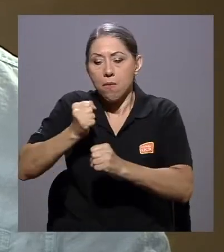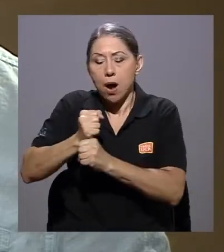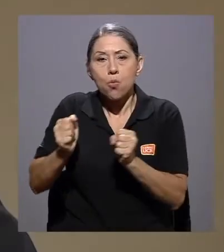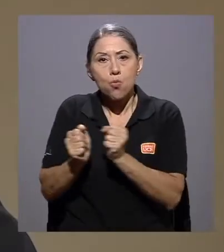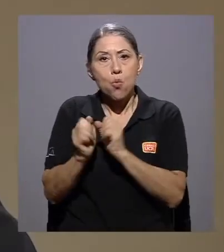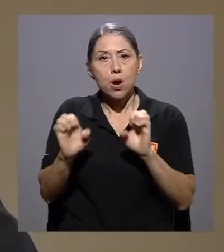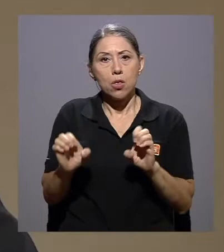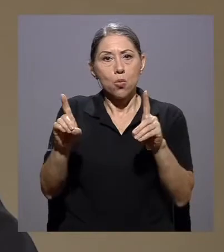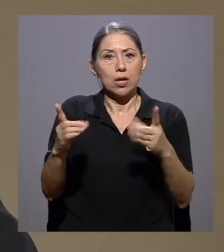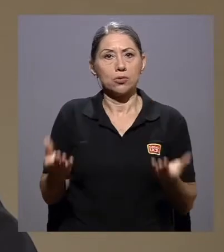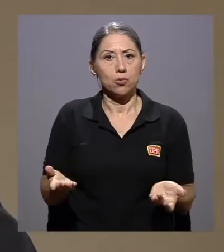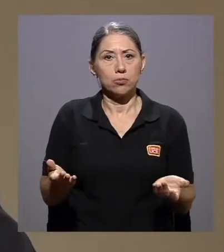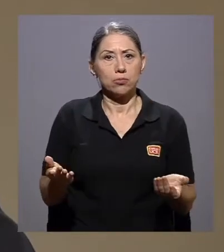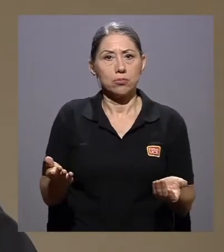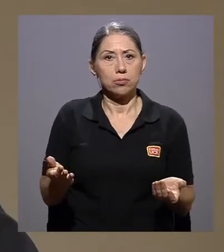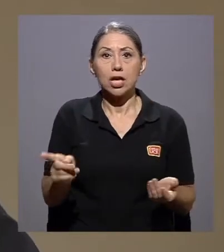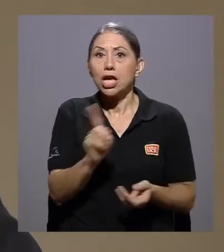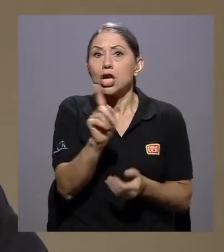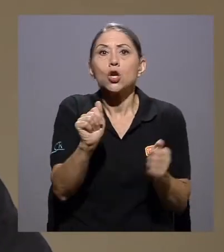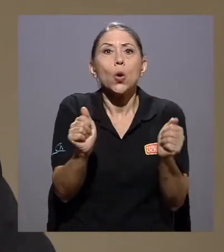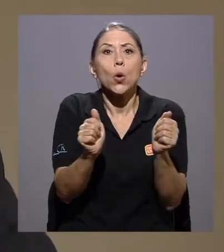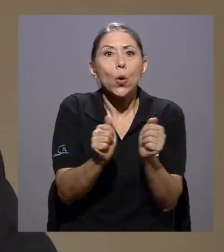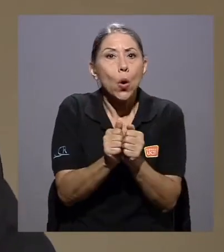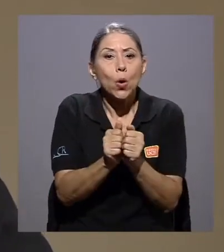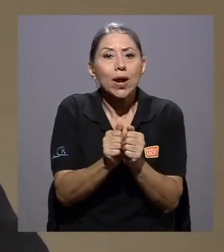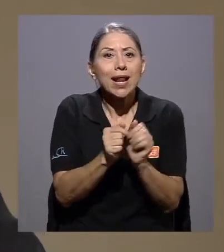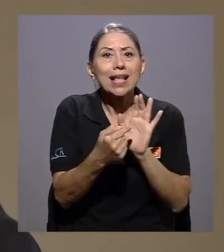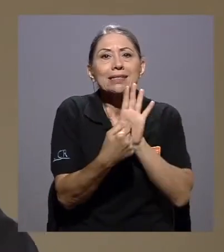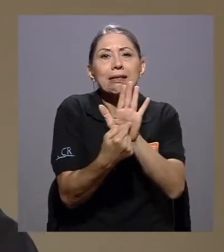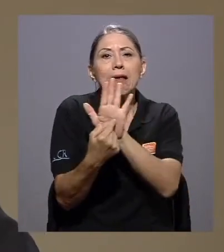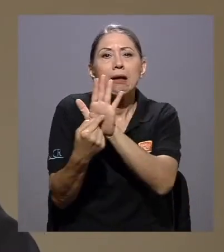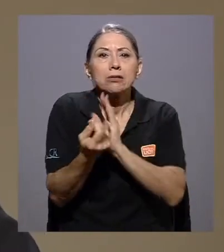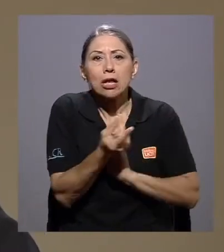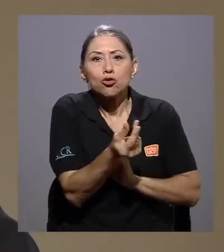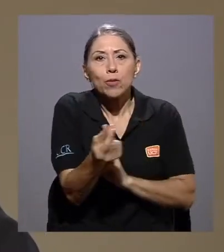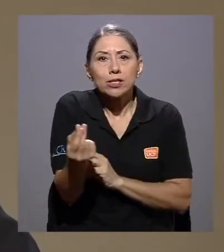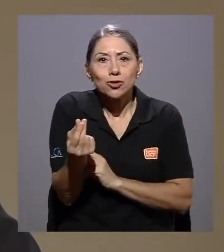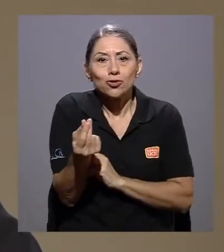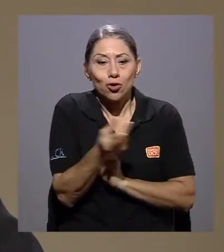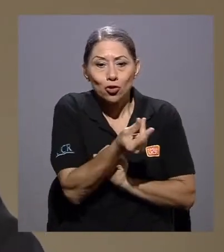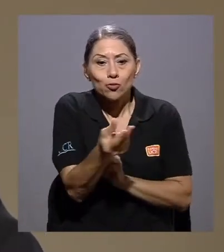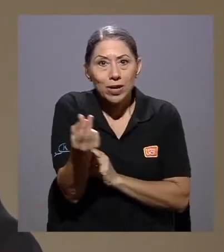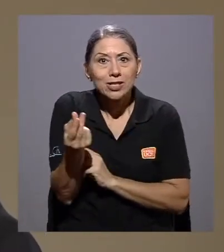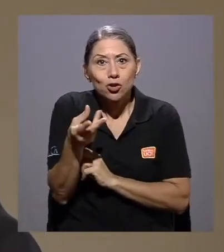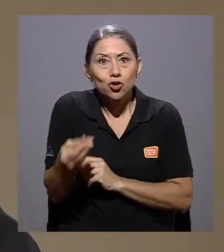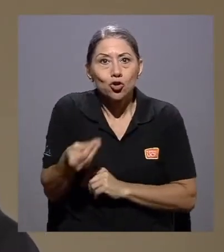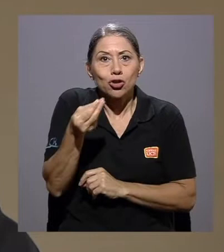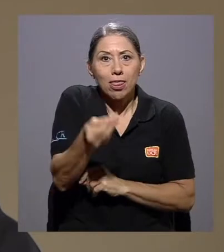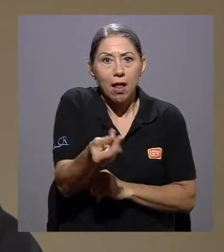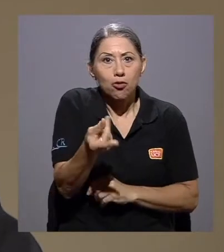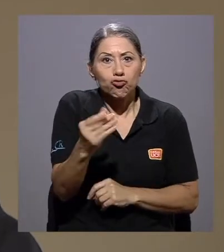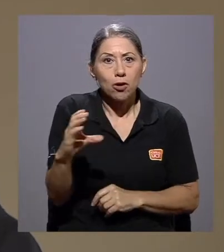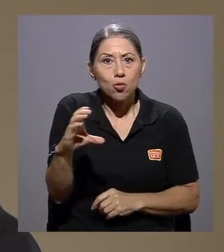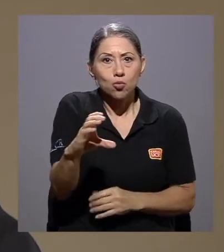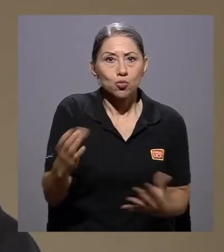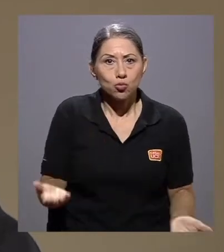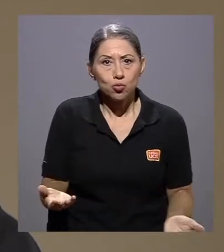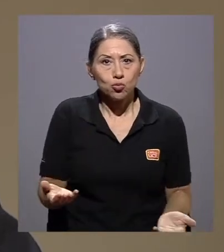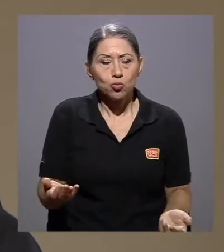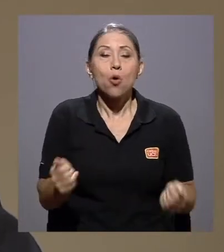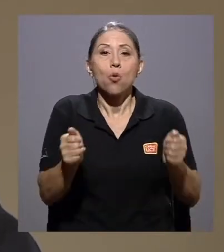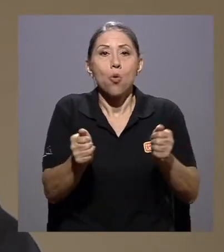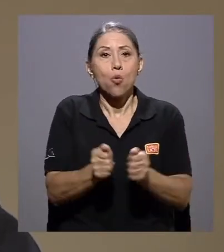señales de los precios, que son los que en el mercado en última instancia asignan los recursos. Entonces, bajo esas